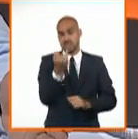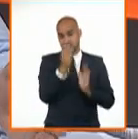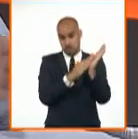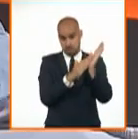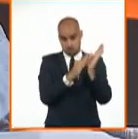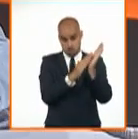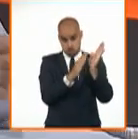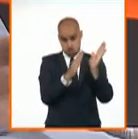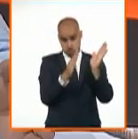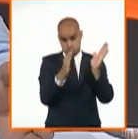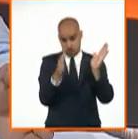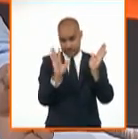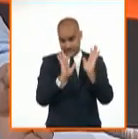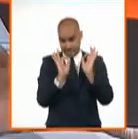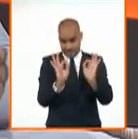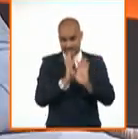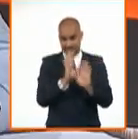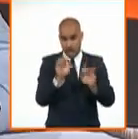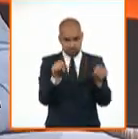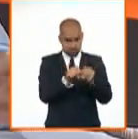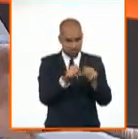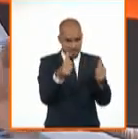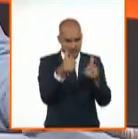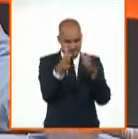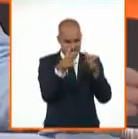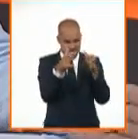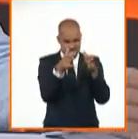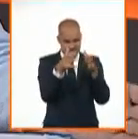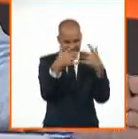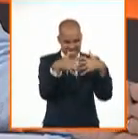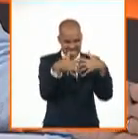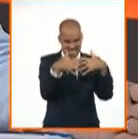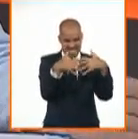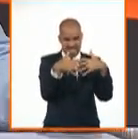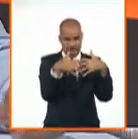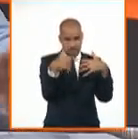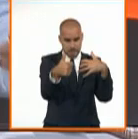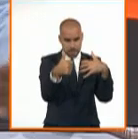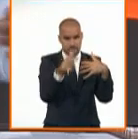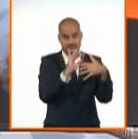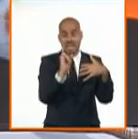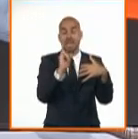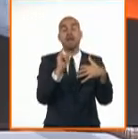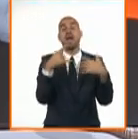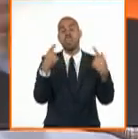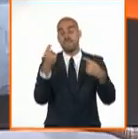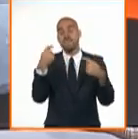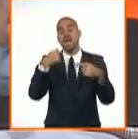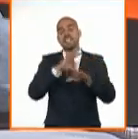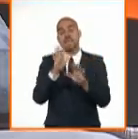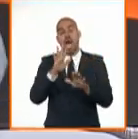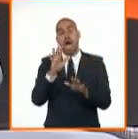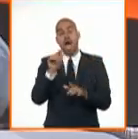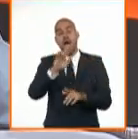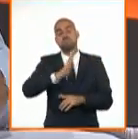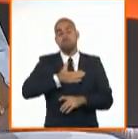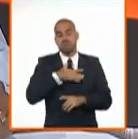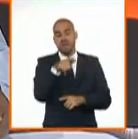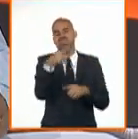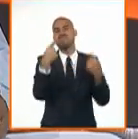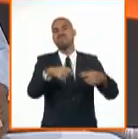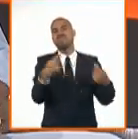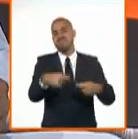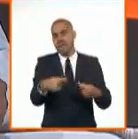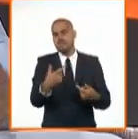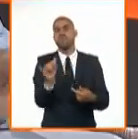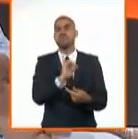entró hace diez meses se sincronizó y no le hemos dado en mantenimiento ligero precisamente por aplazarlo por las otras condiciones que